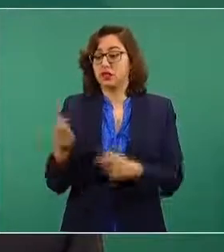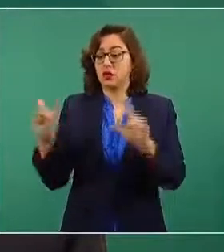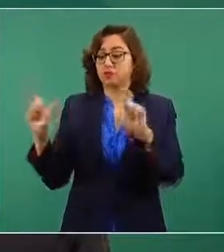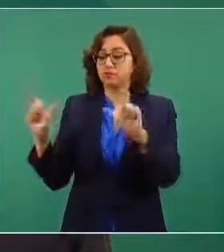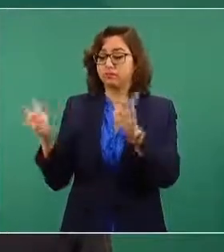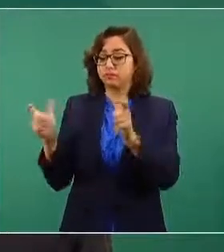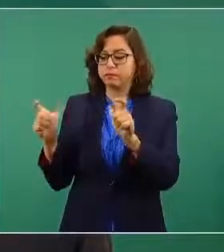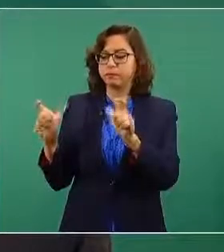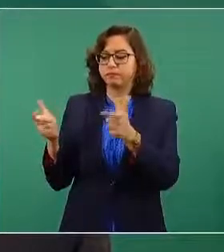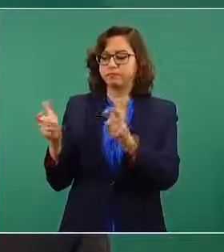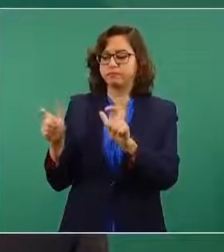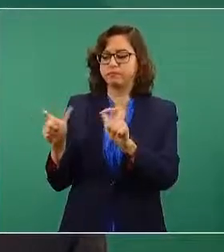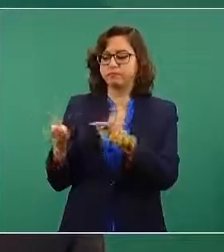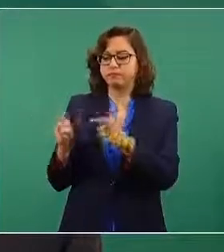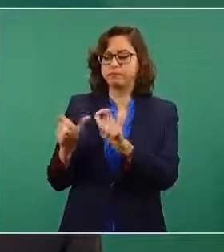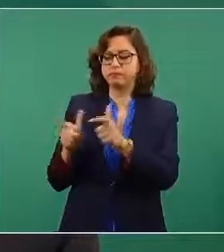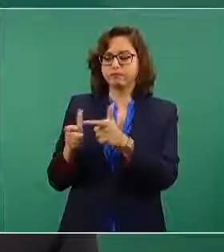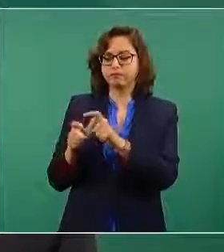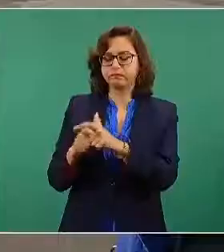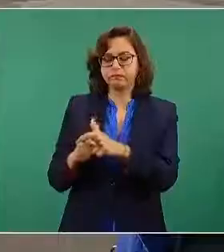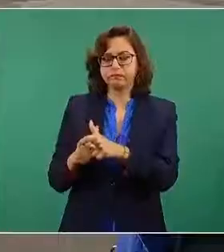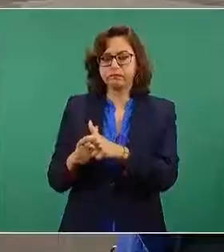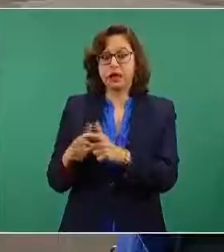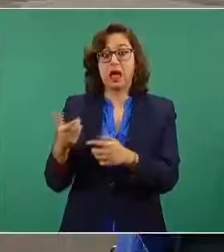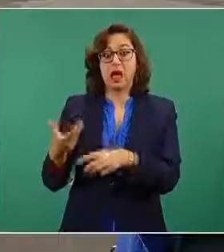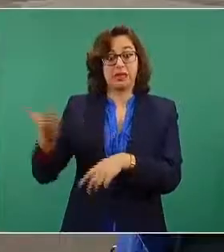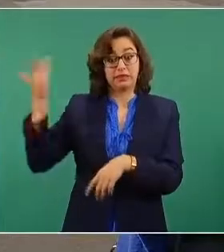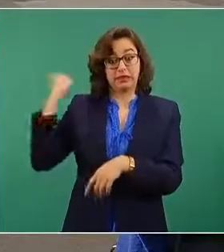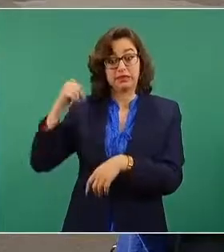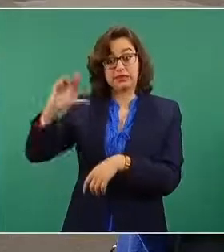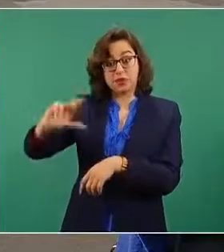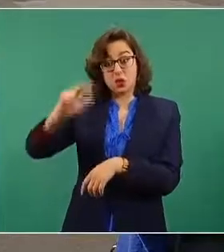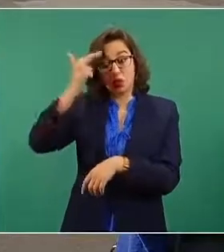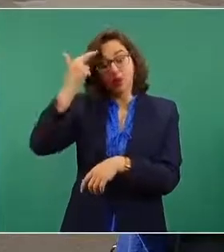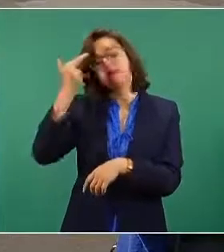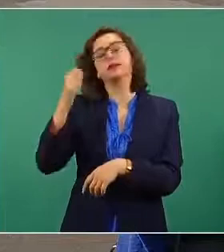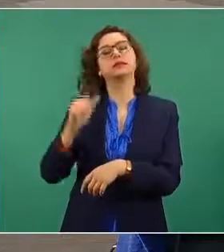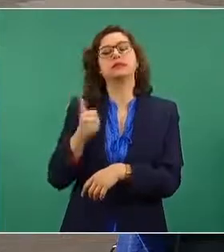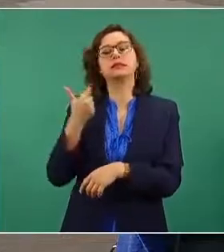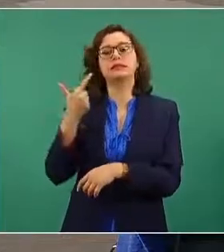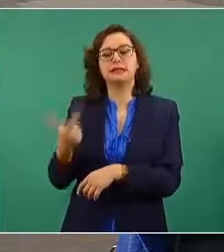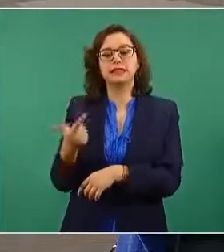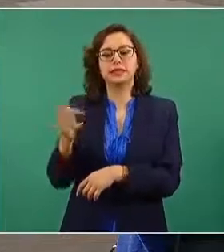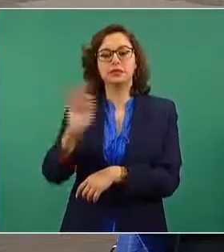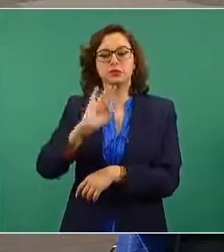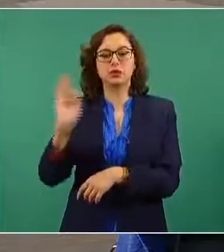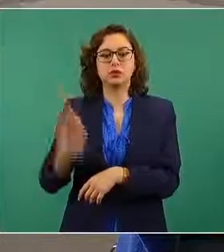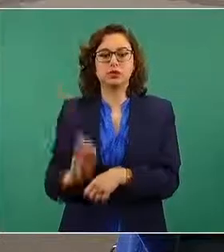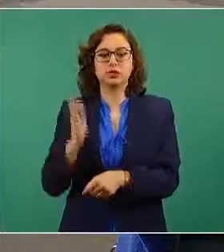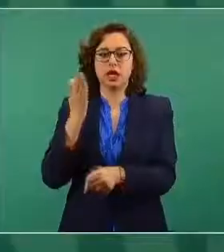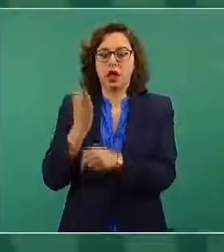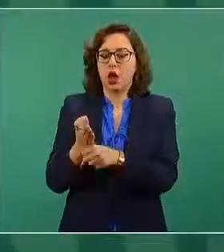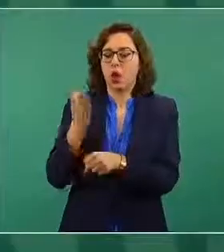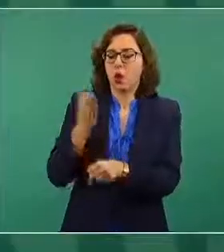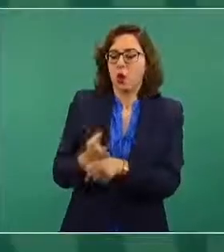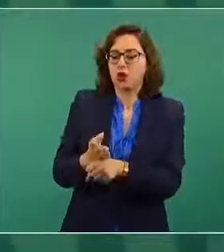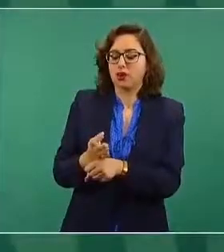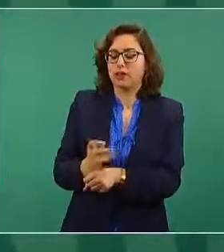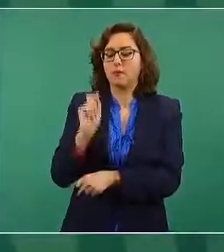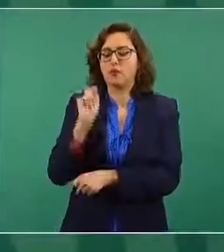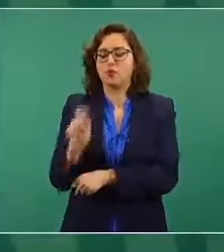número, llegamos en algún momento a 7%, ahorita tenemos 0.9%, 9 por cada